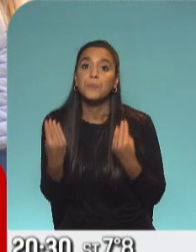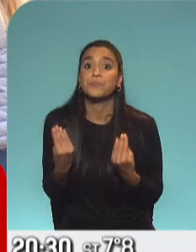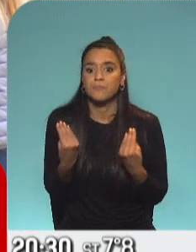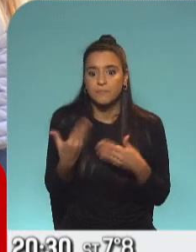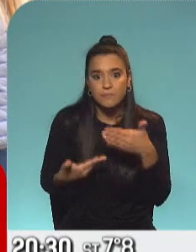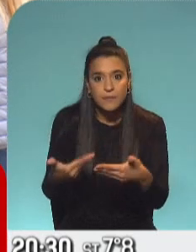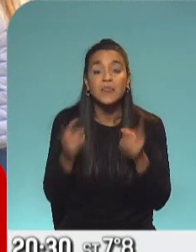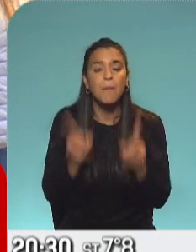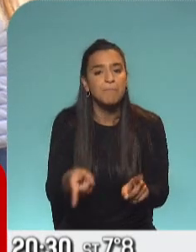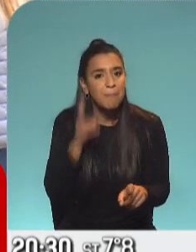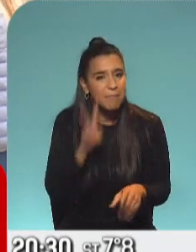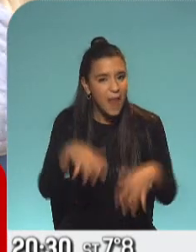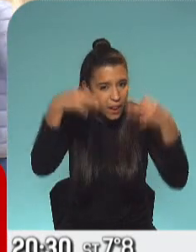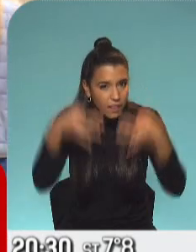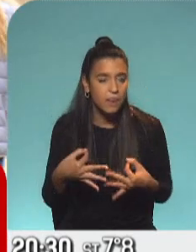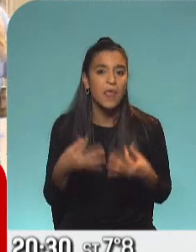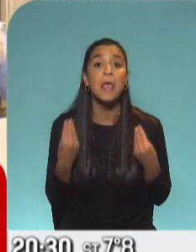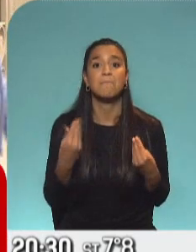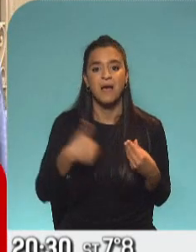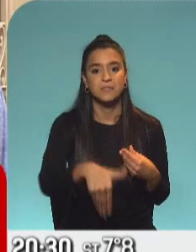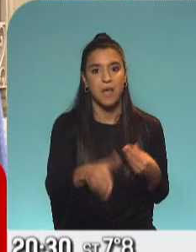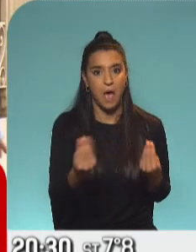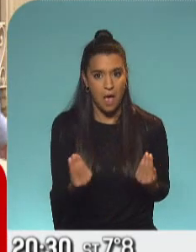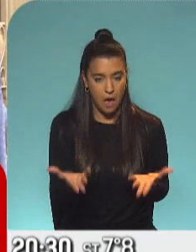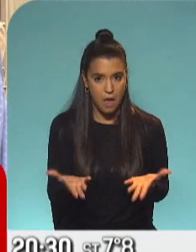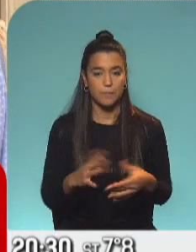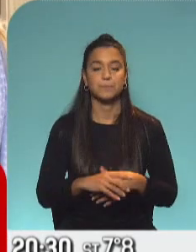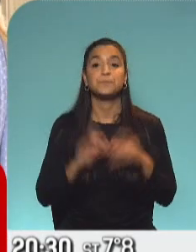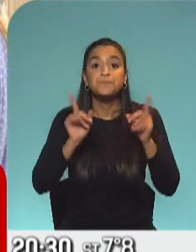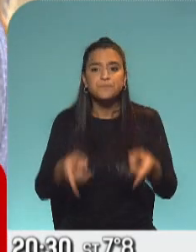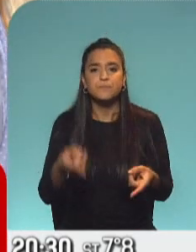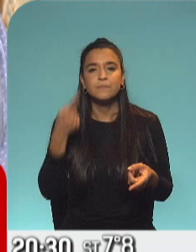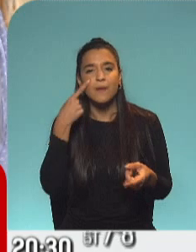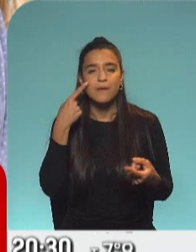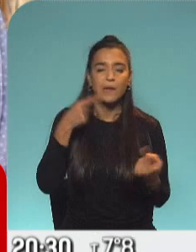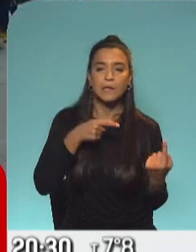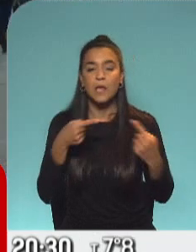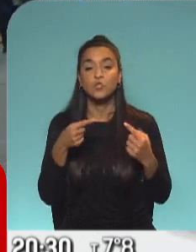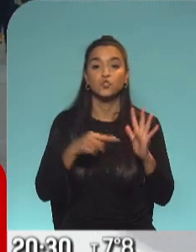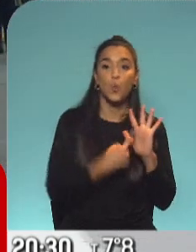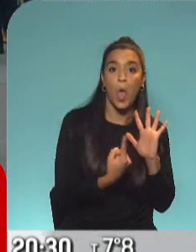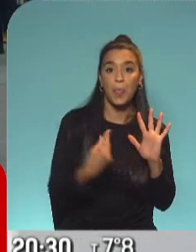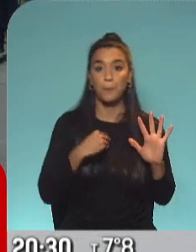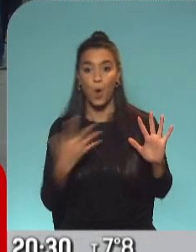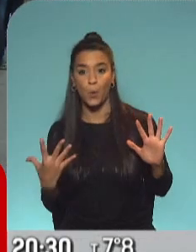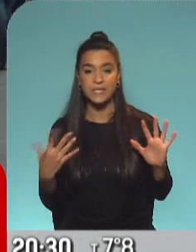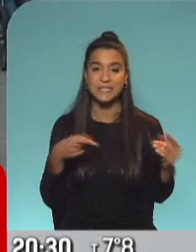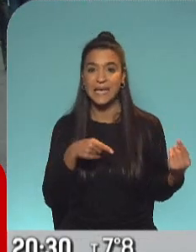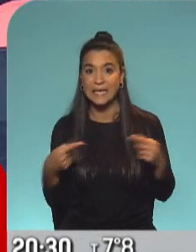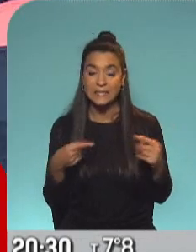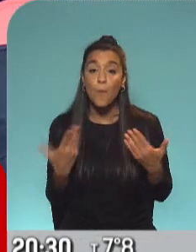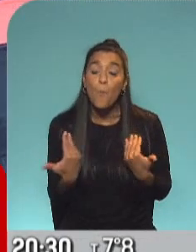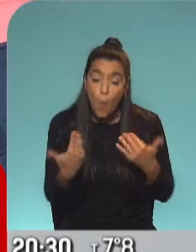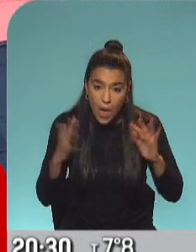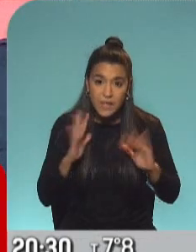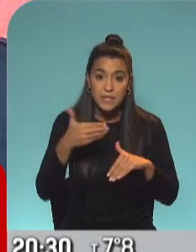pero también un poco para mirar qué es lo que va a pasar y ver esta disyuntiva en la que entra la ciudad y la provincia de Buenos Aires, que es